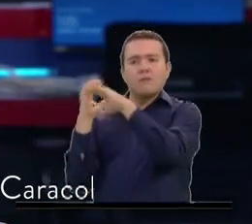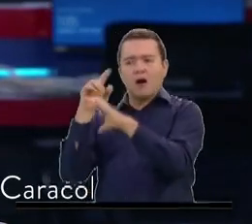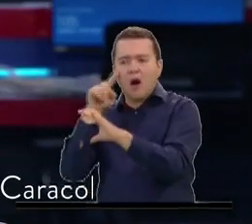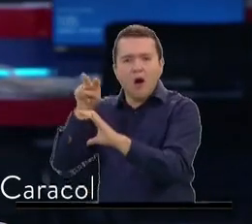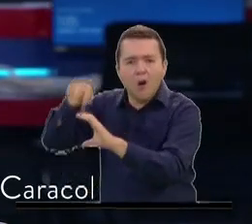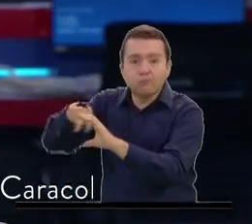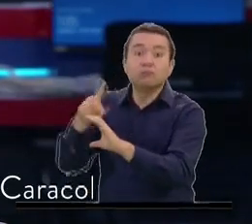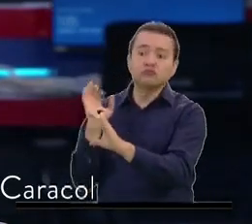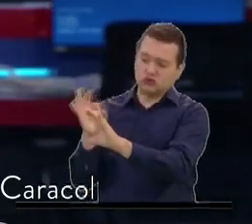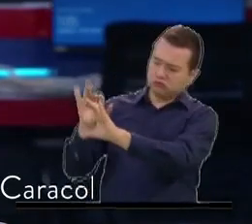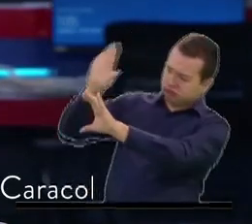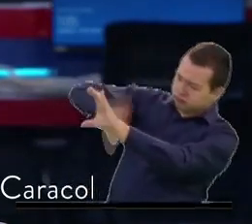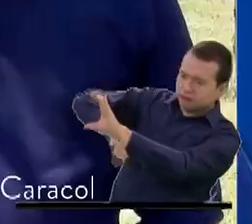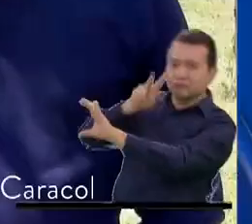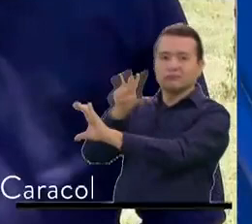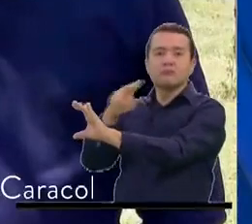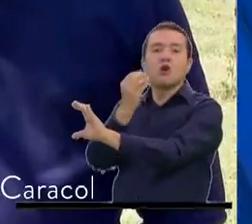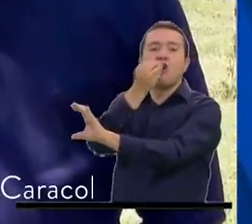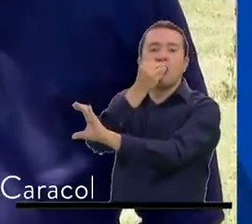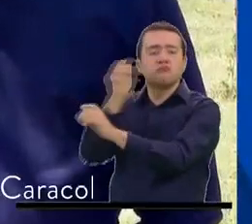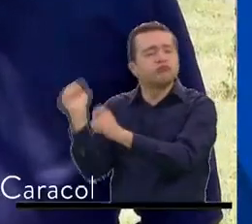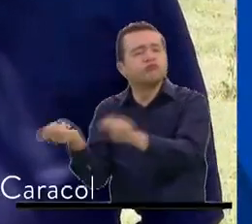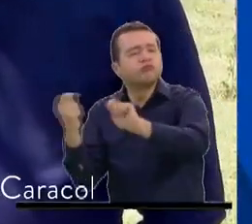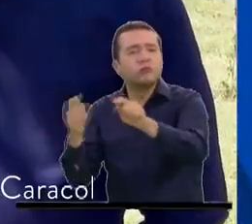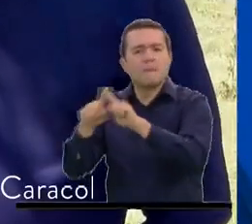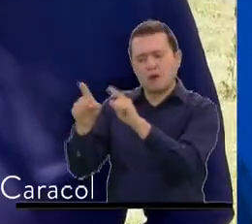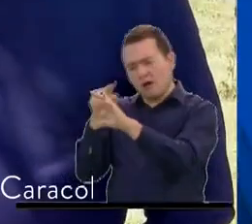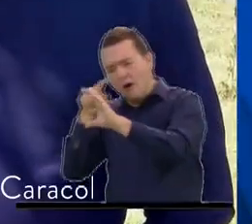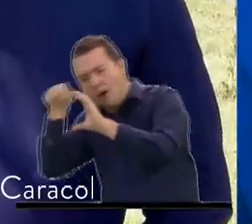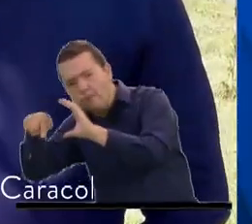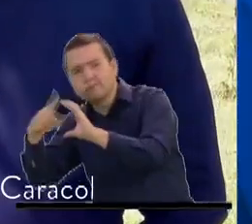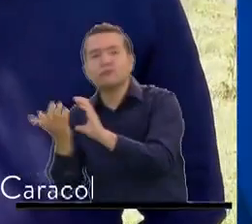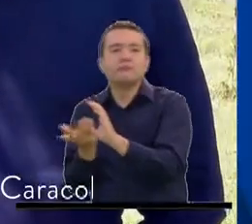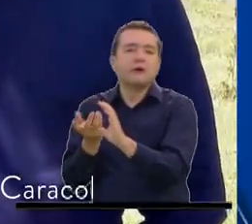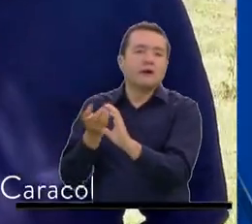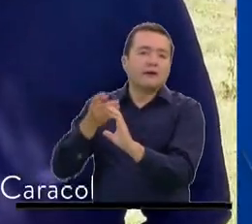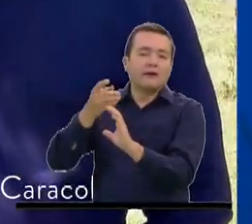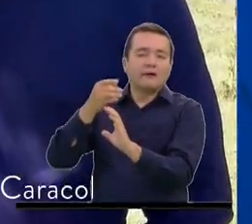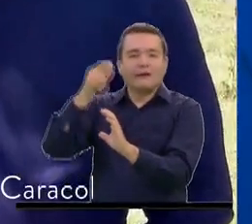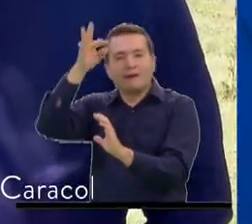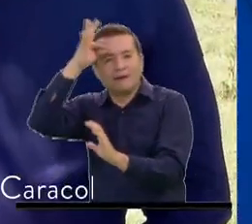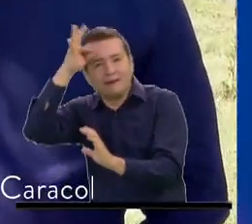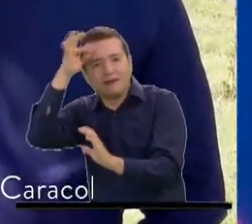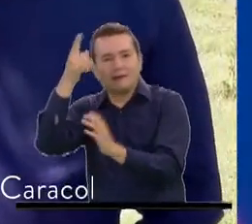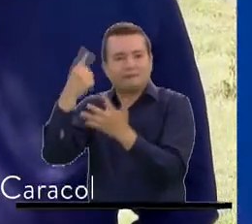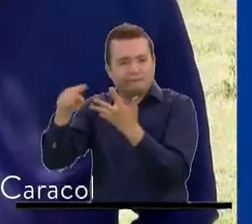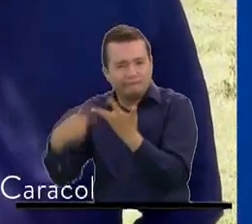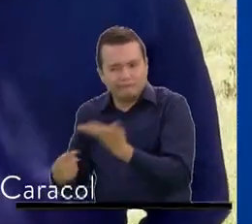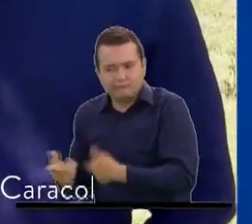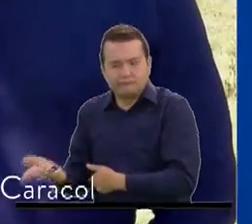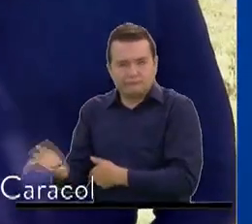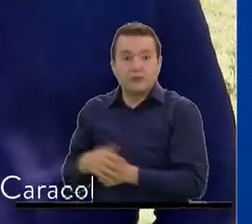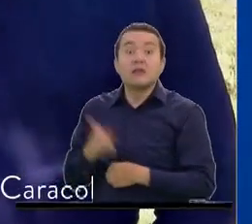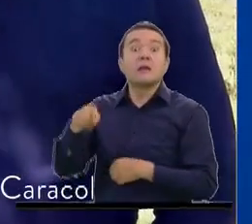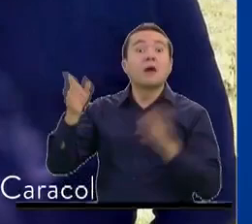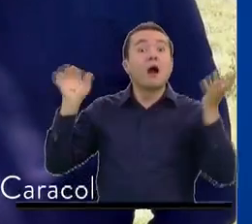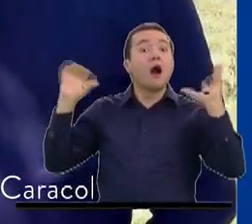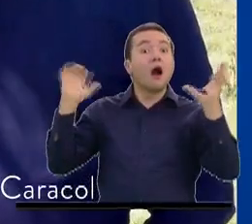una ambulancia que se accidentó también estaba cargando droga. Por eso vamos a ir con Jefferson Bolívar. ¿Qué es lo que está pasando, Jefferson? ¿Qué dicen las